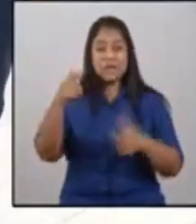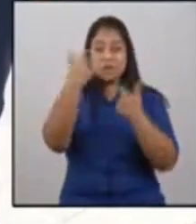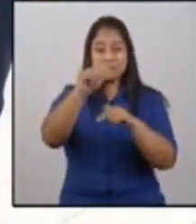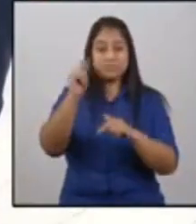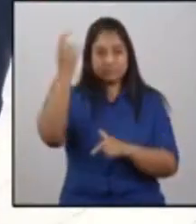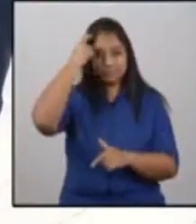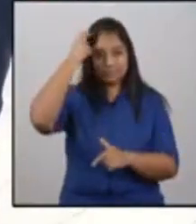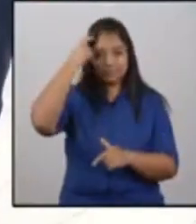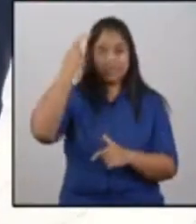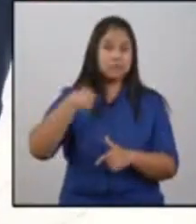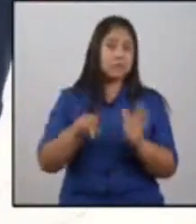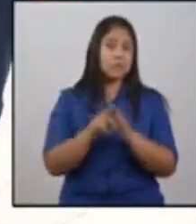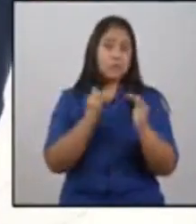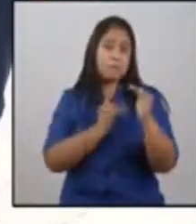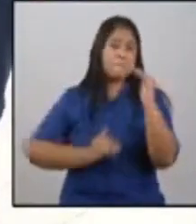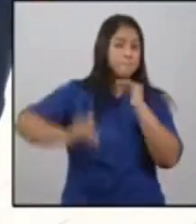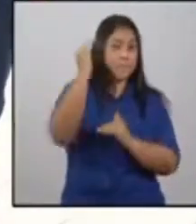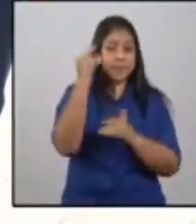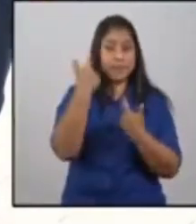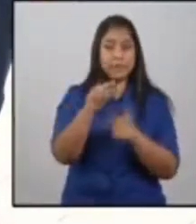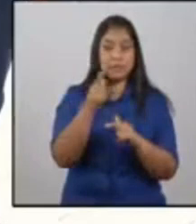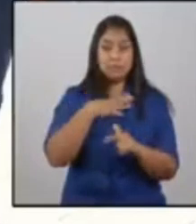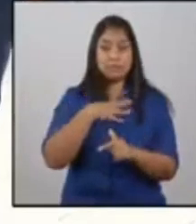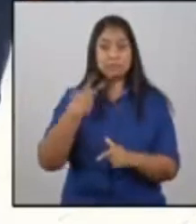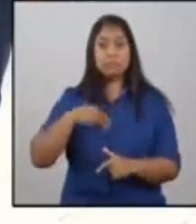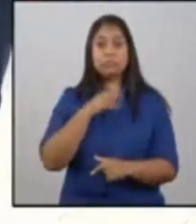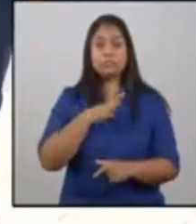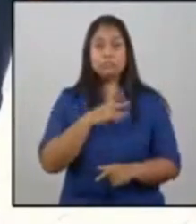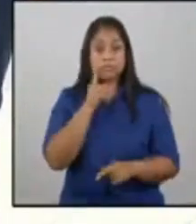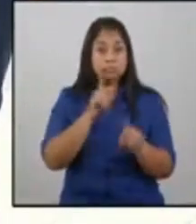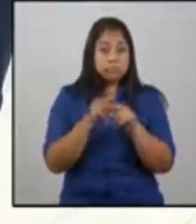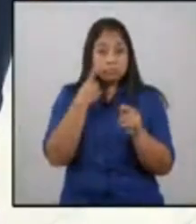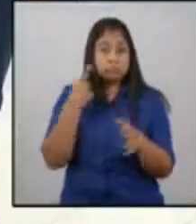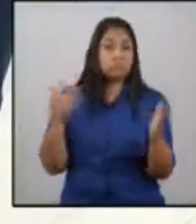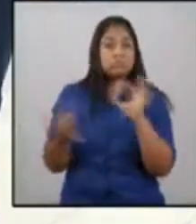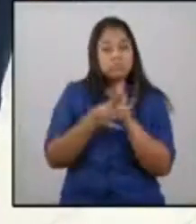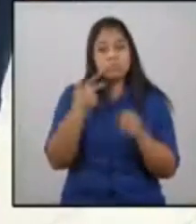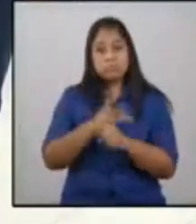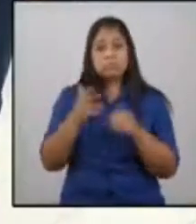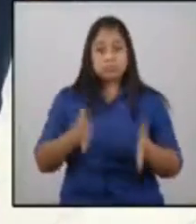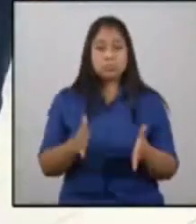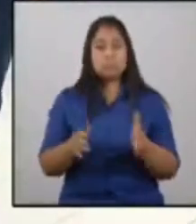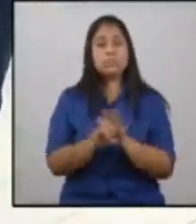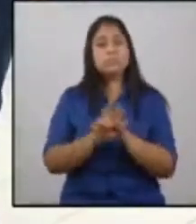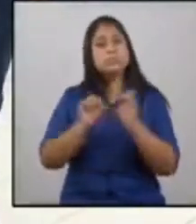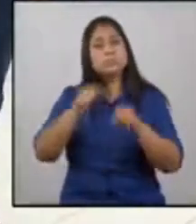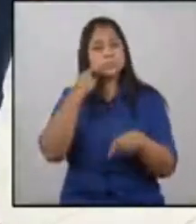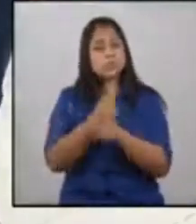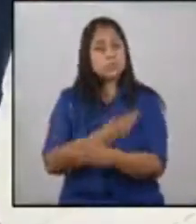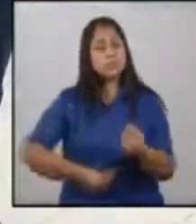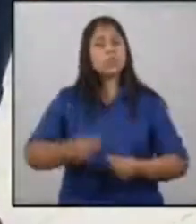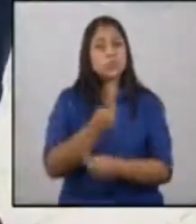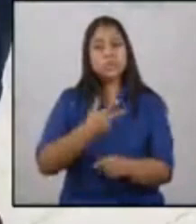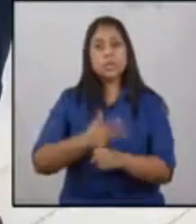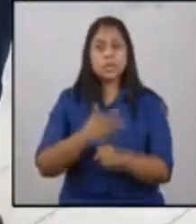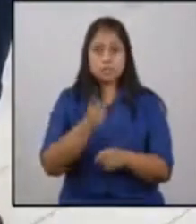cabeza. Si superamos los límites que nosotros nos hemos puesto a nosotros mismos, si logramos unirnos los guatemaltecos, la productividad del país no solo